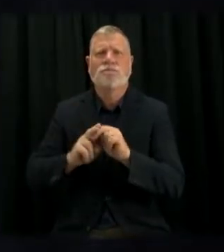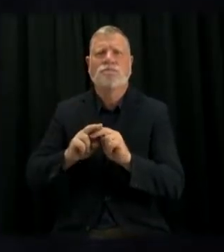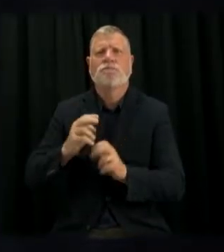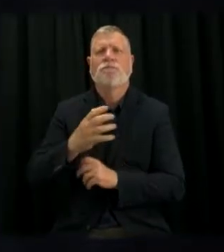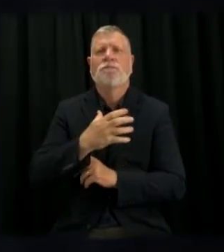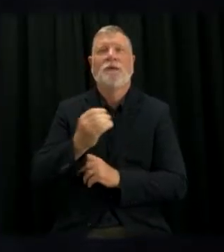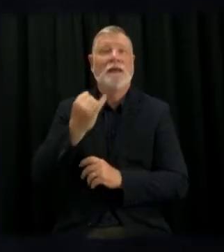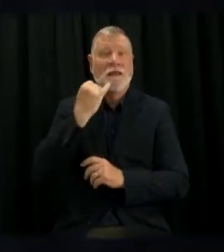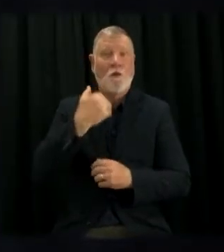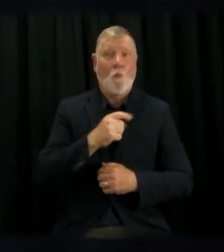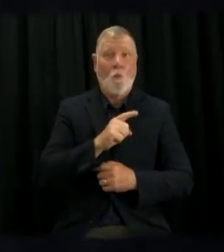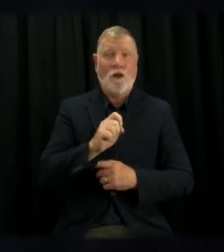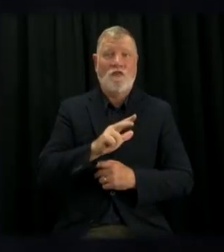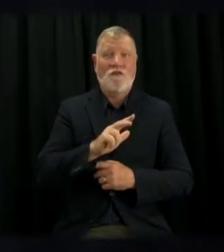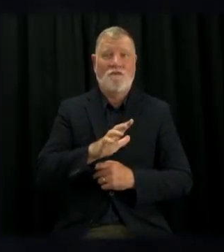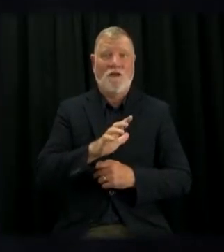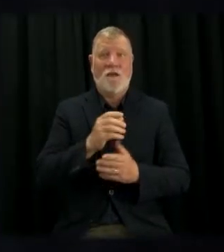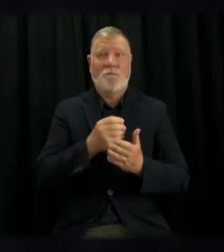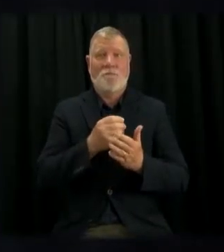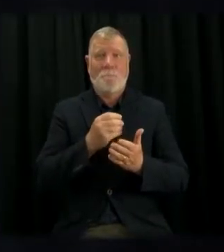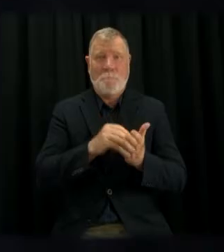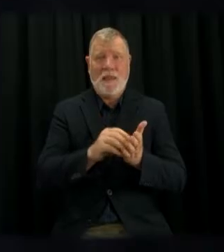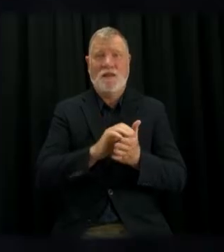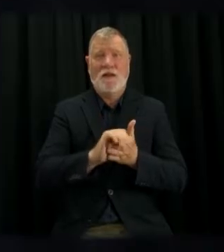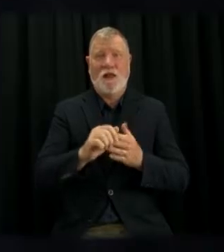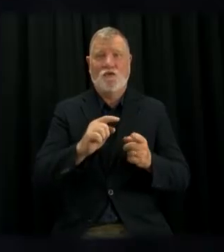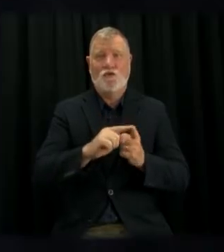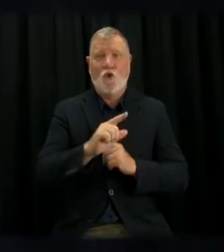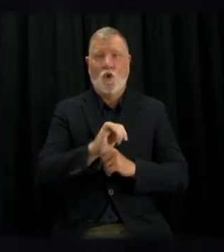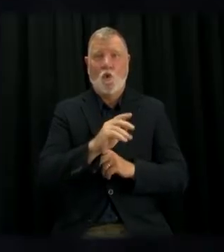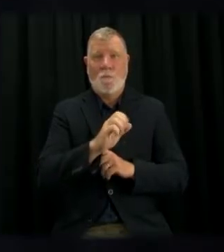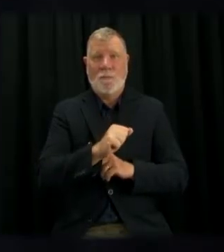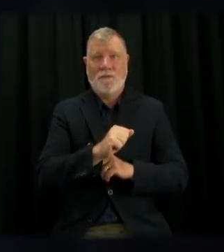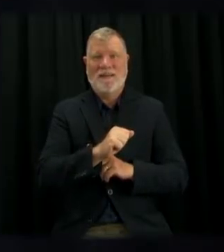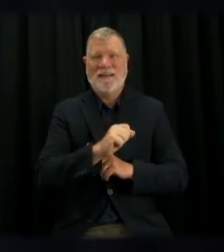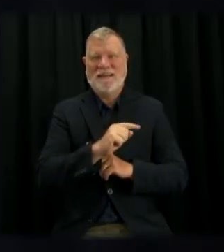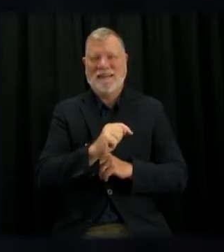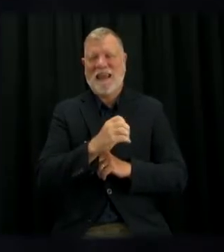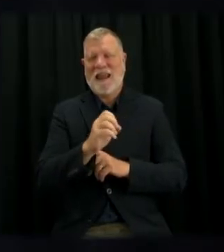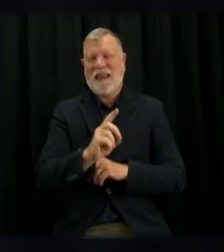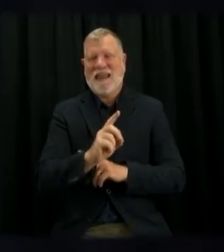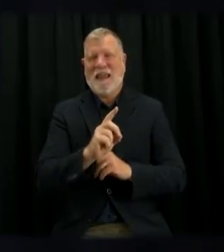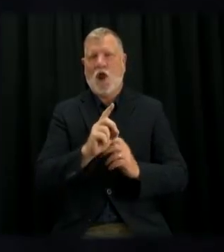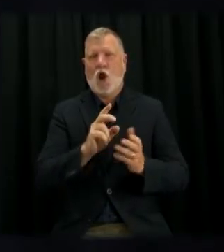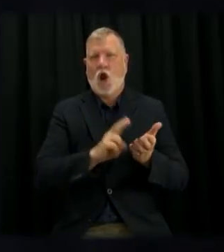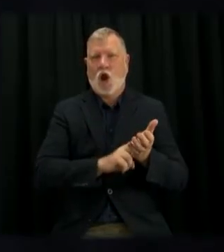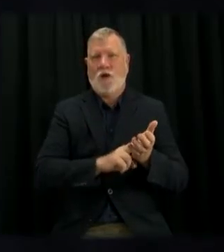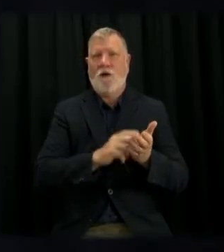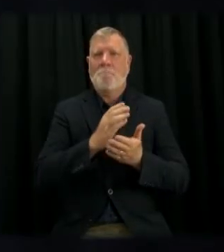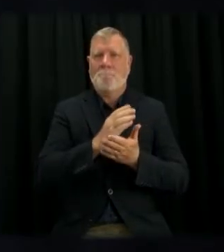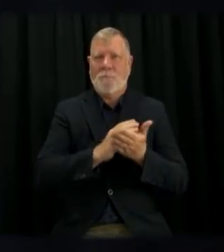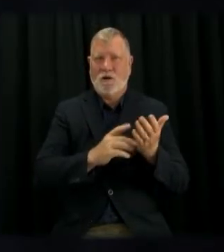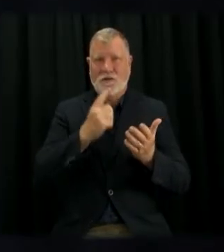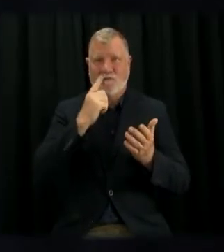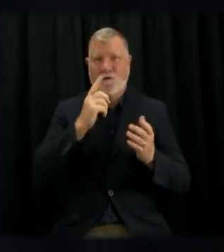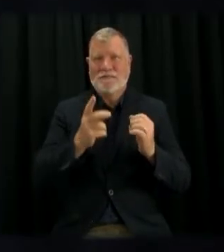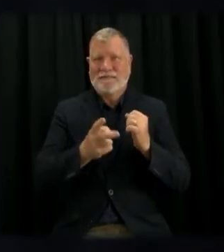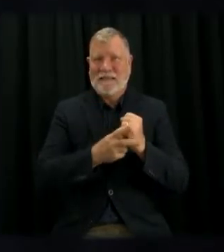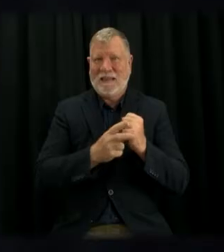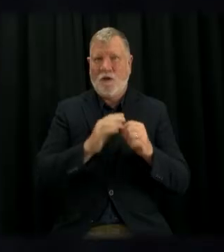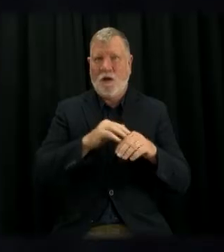particularmente si ahora hay 635 millones asignados para Luma, para el contrato, que estuvo justificado